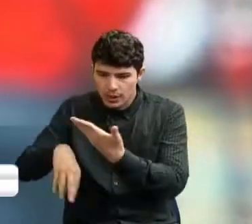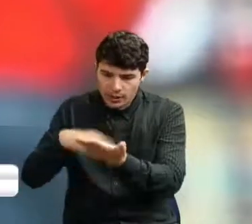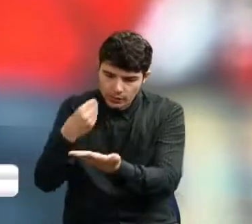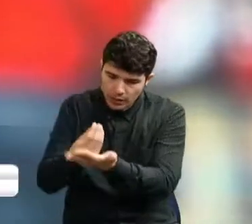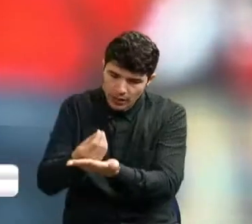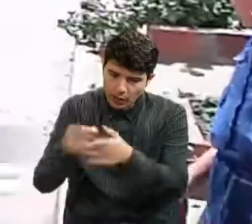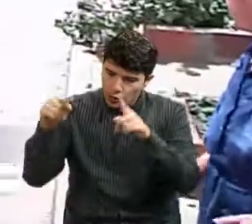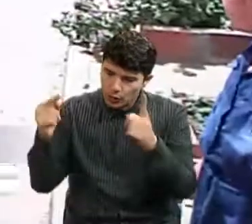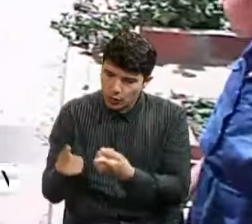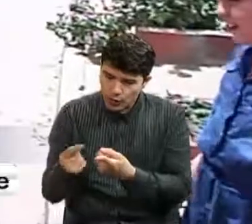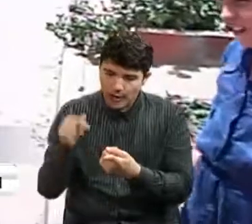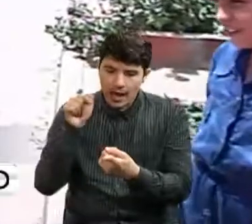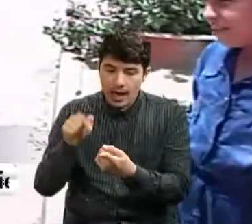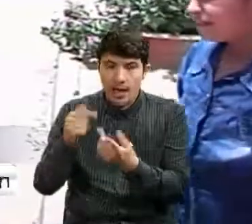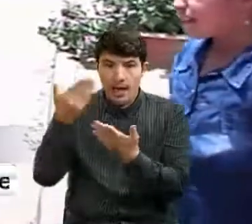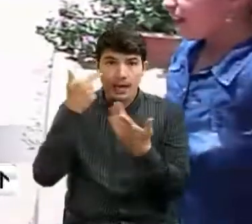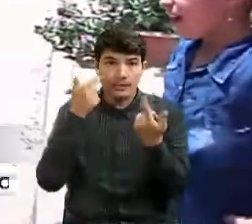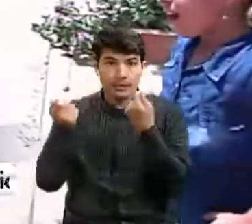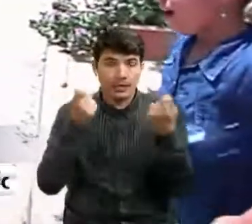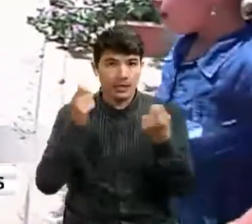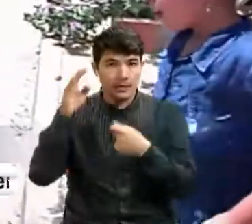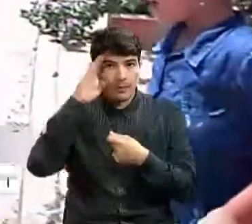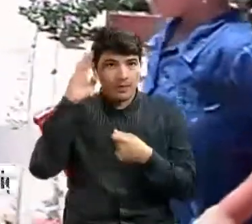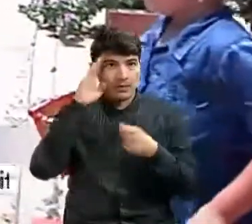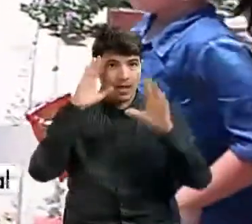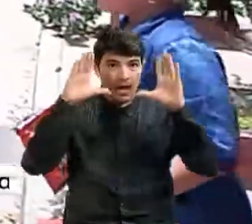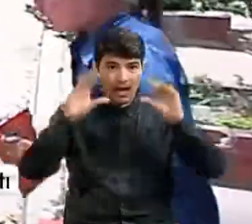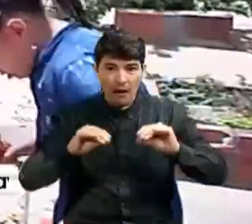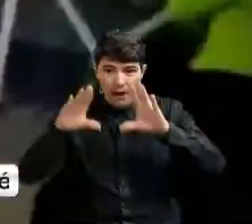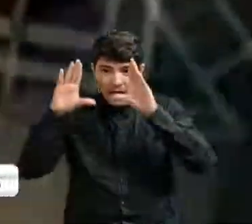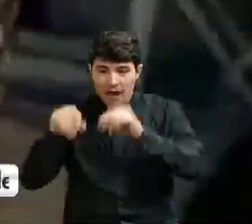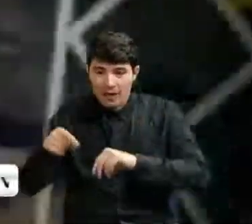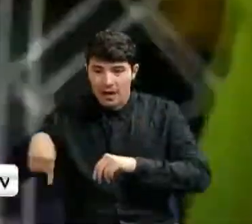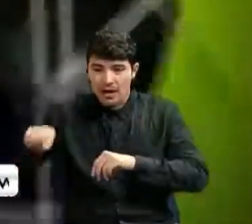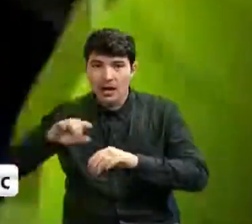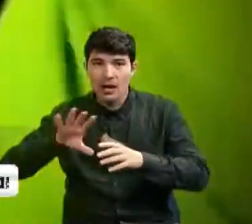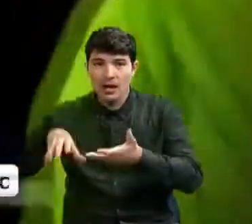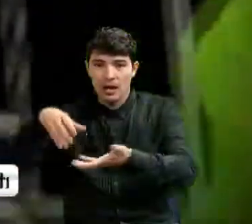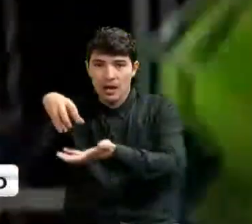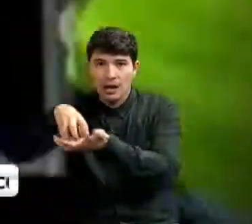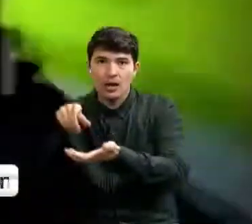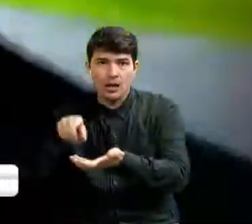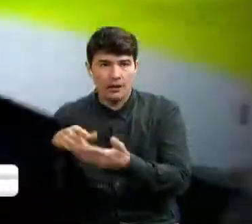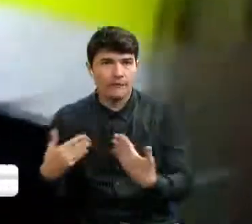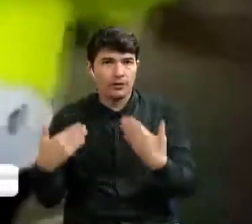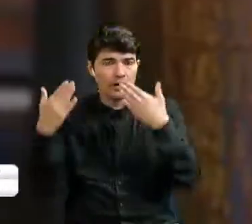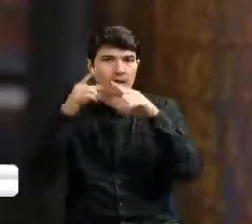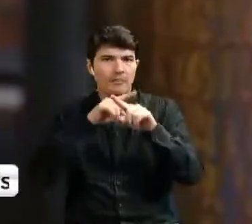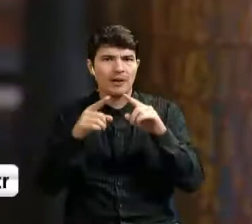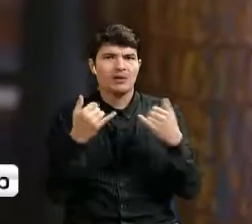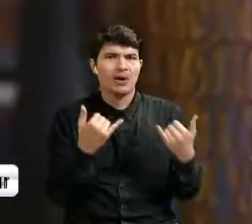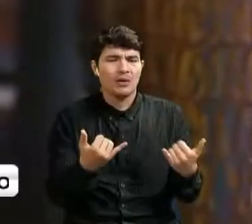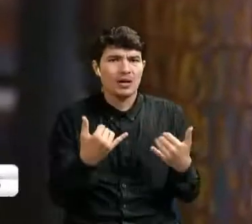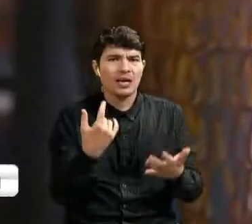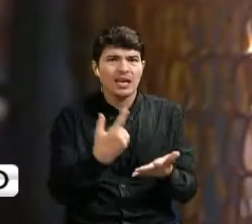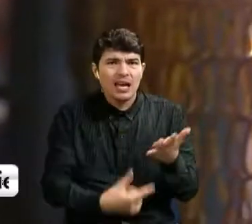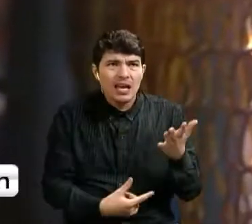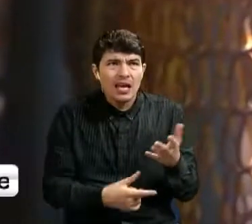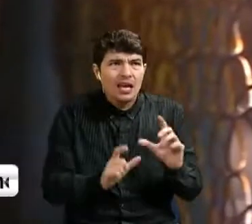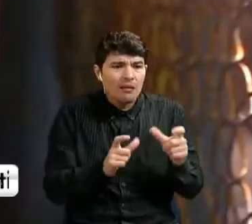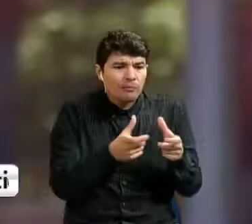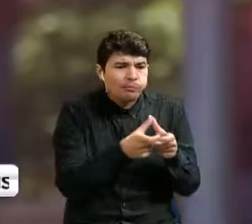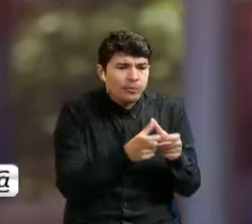y es que la estrategia de la policía de acabar con los grandes expendios llamados ollas funcionó pero ahora se convirtieron en mini